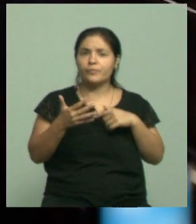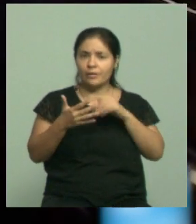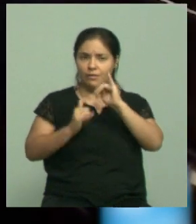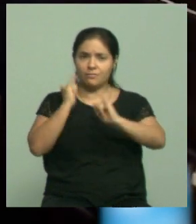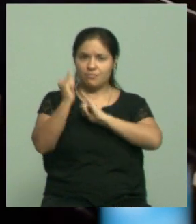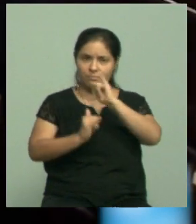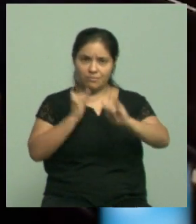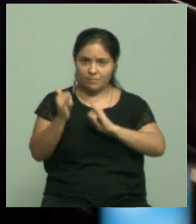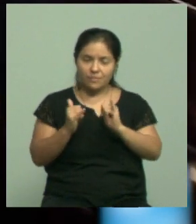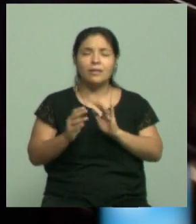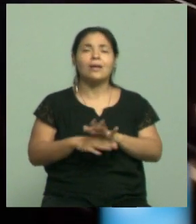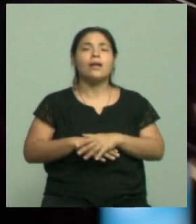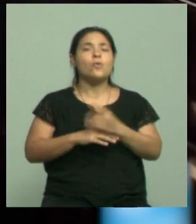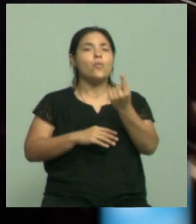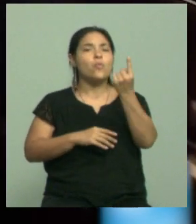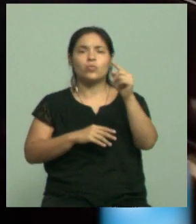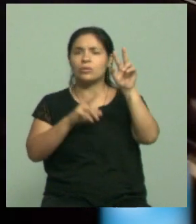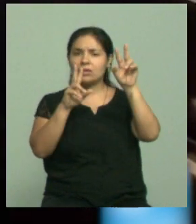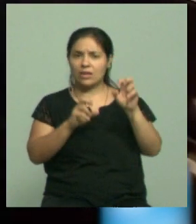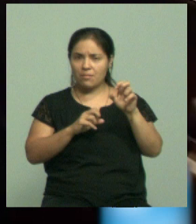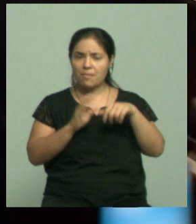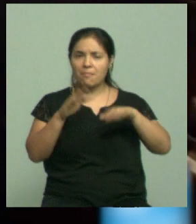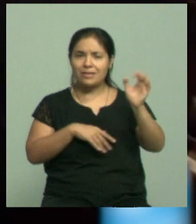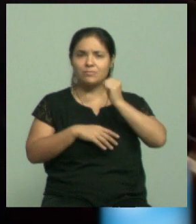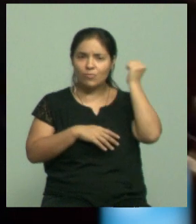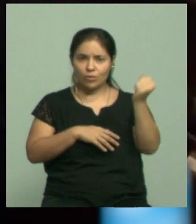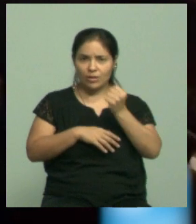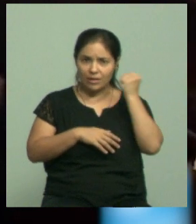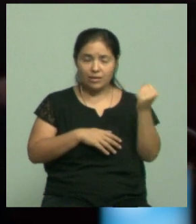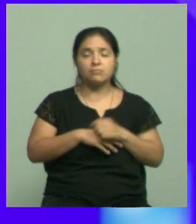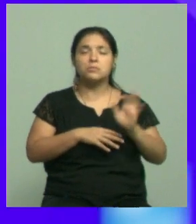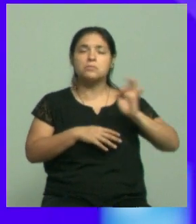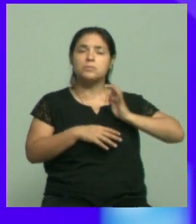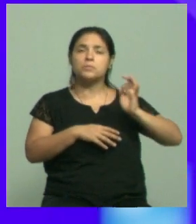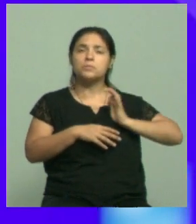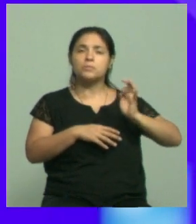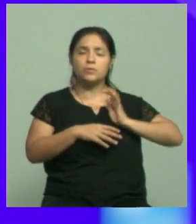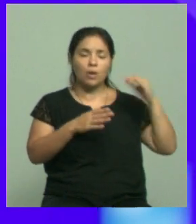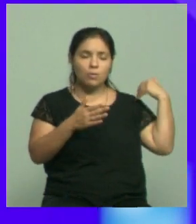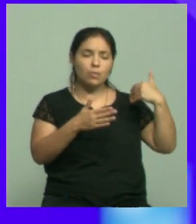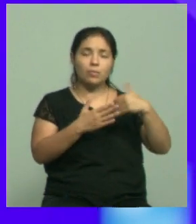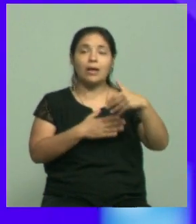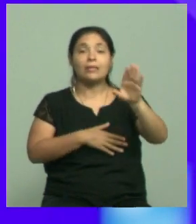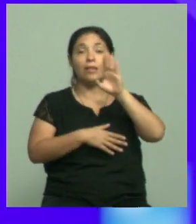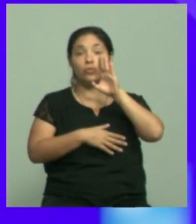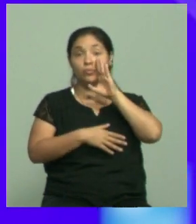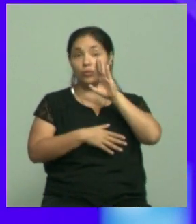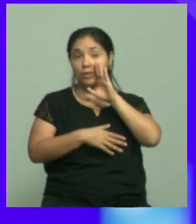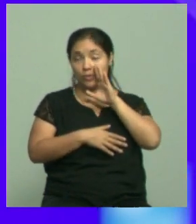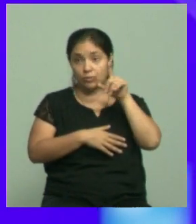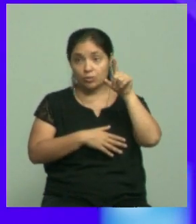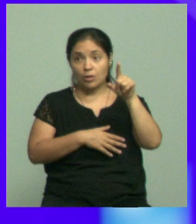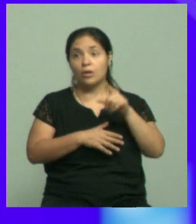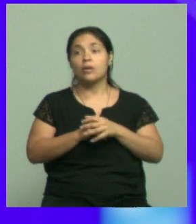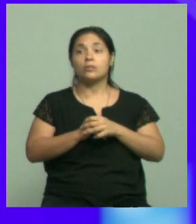en ese sentido, pero hay una que para mí la más importante, y es que por muchos años Estados Unidos, una cuestión que